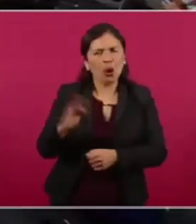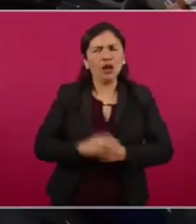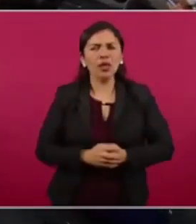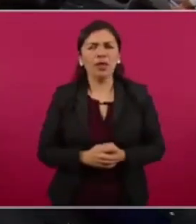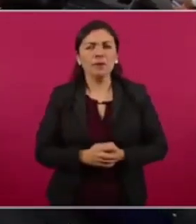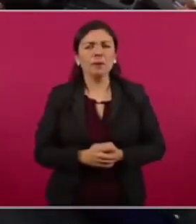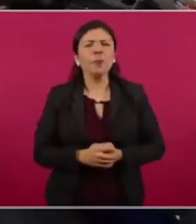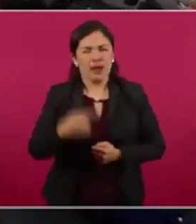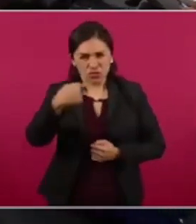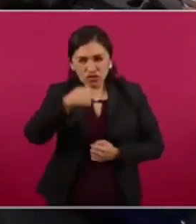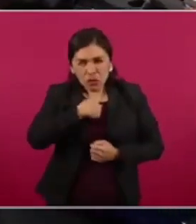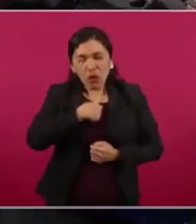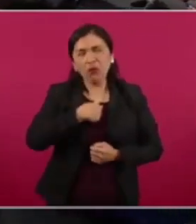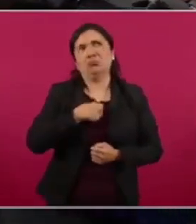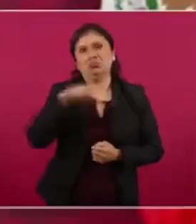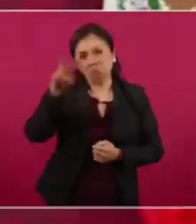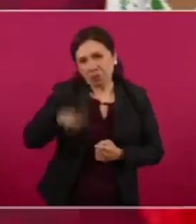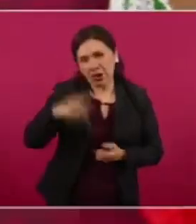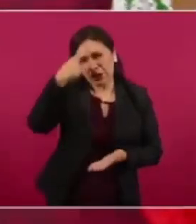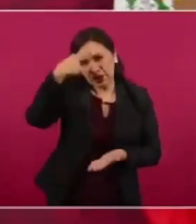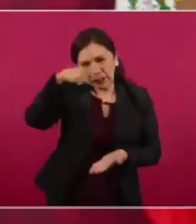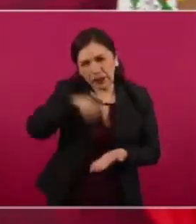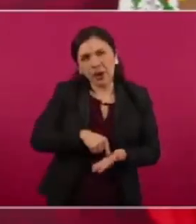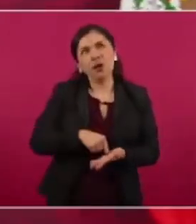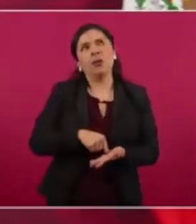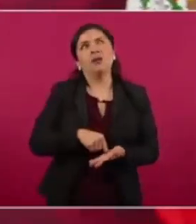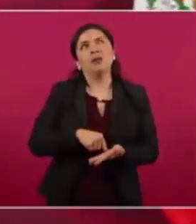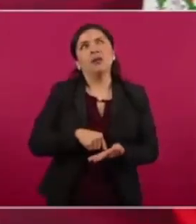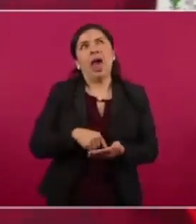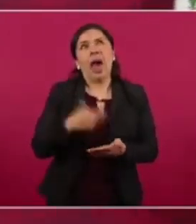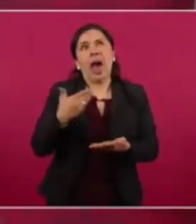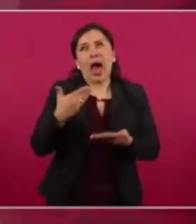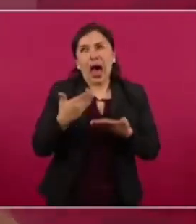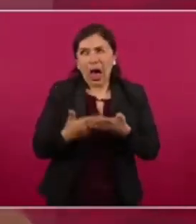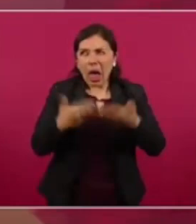pero creo que es hasta ahora,